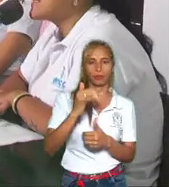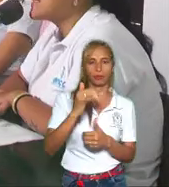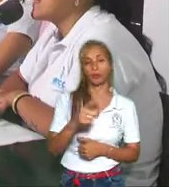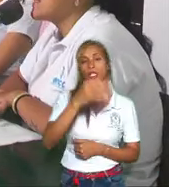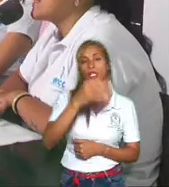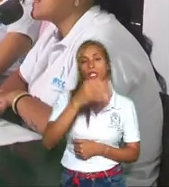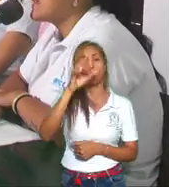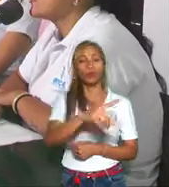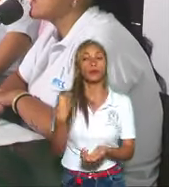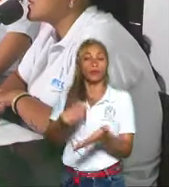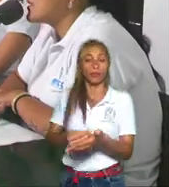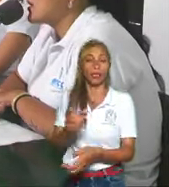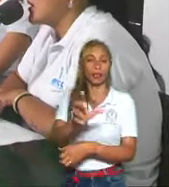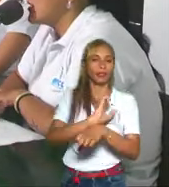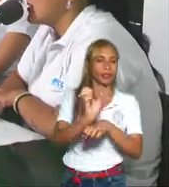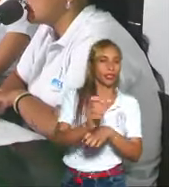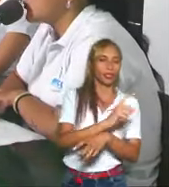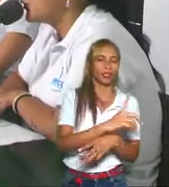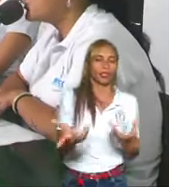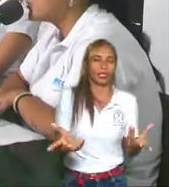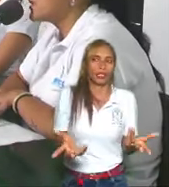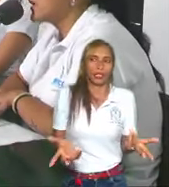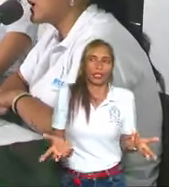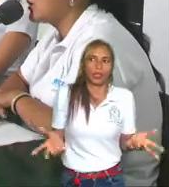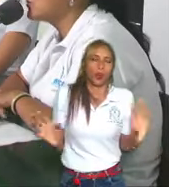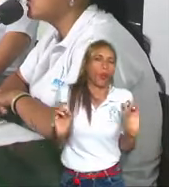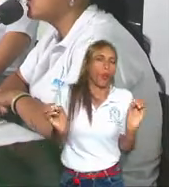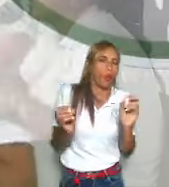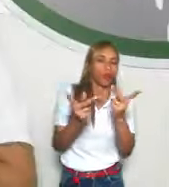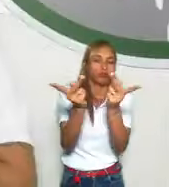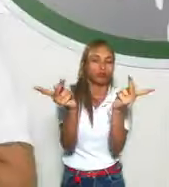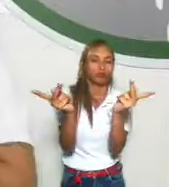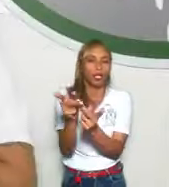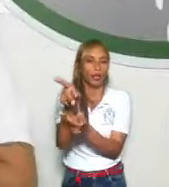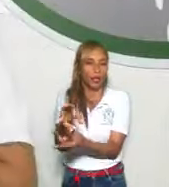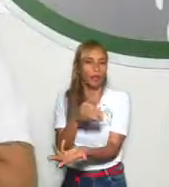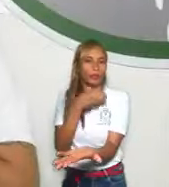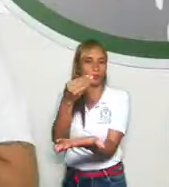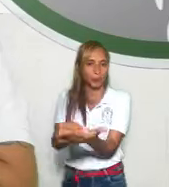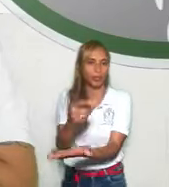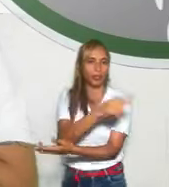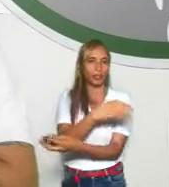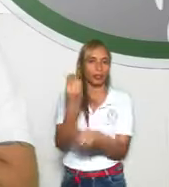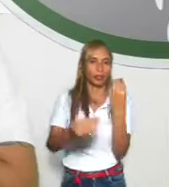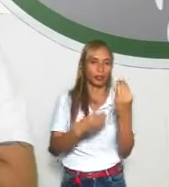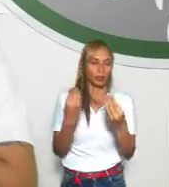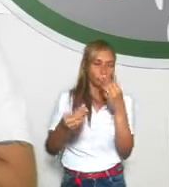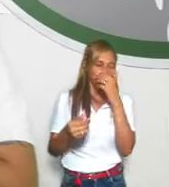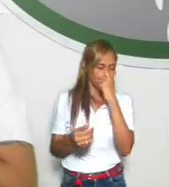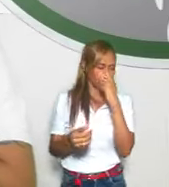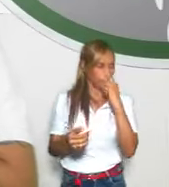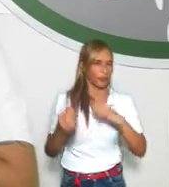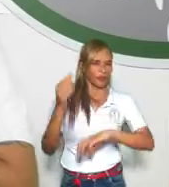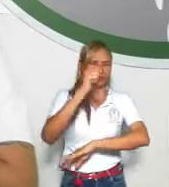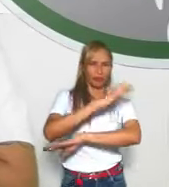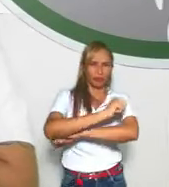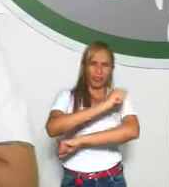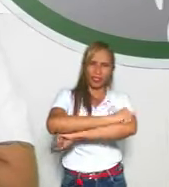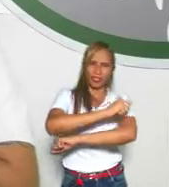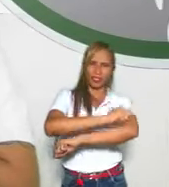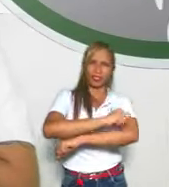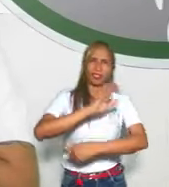estas entidades o estos puntos de recaudo, lo podemos pegar ahí en la ventanita donde lo dejemos visible para